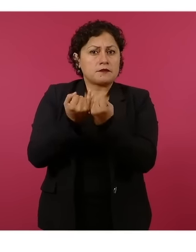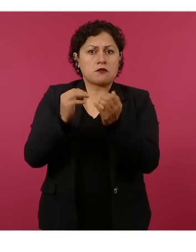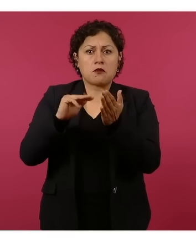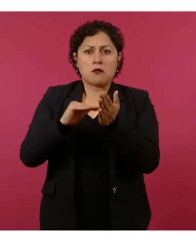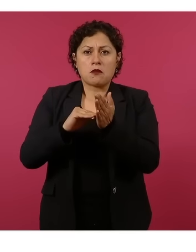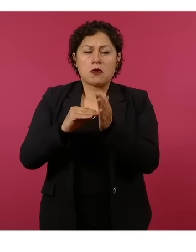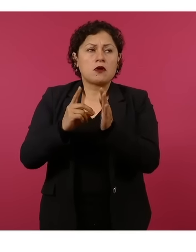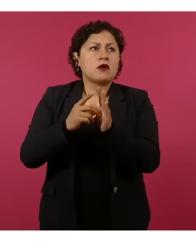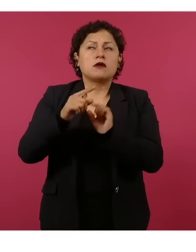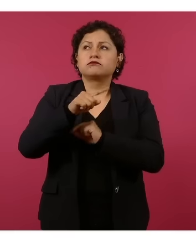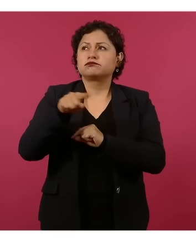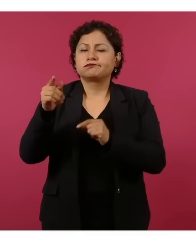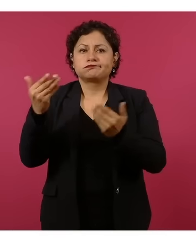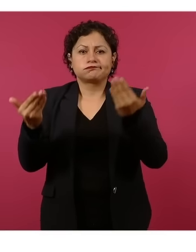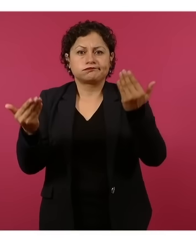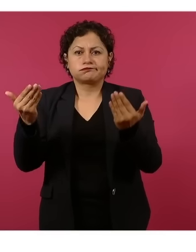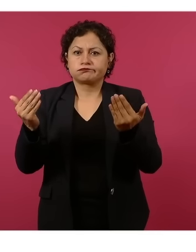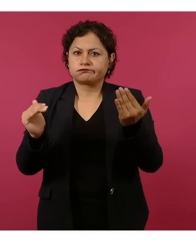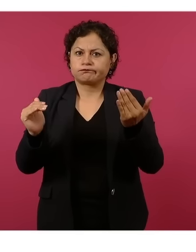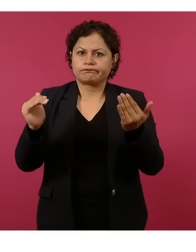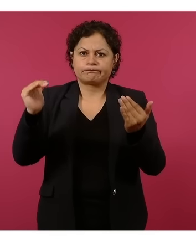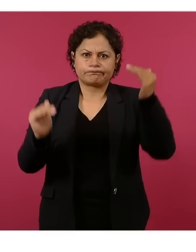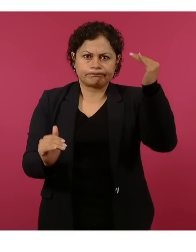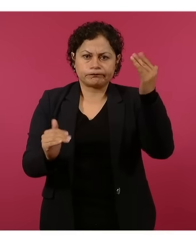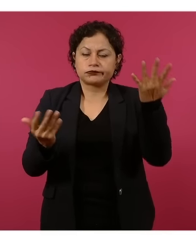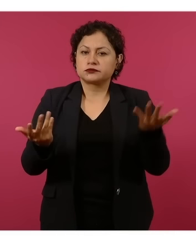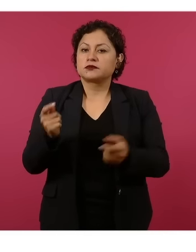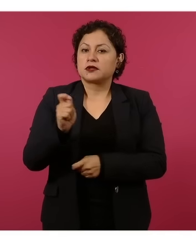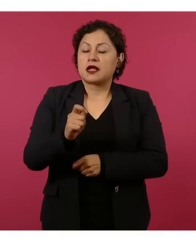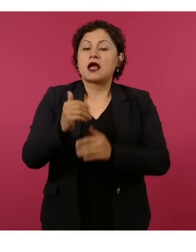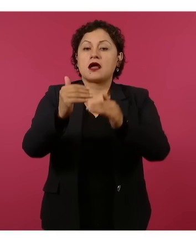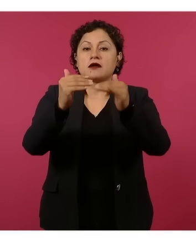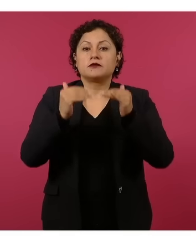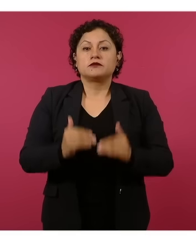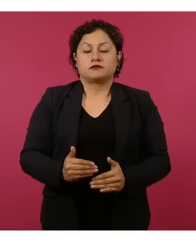efecto de un cobro de 1.01 a